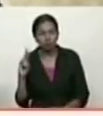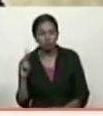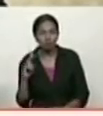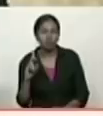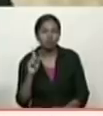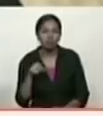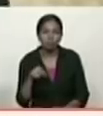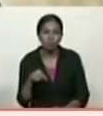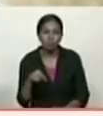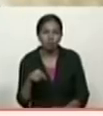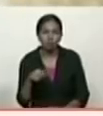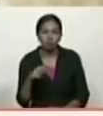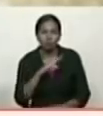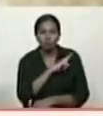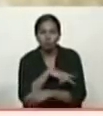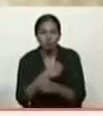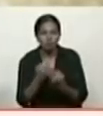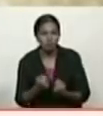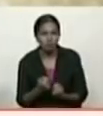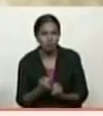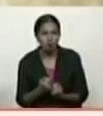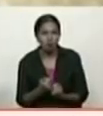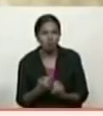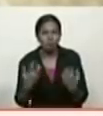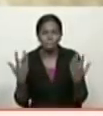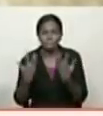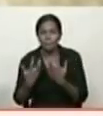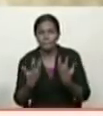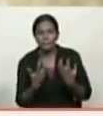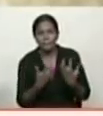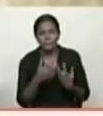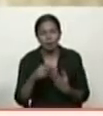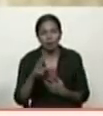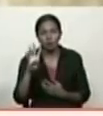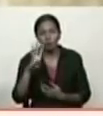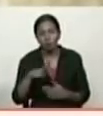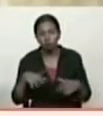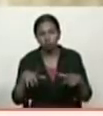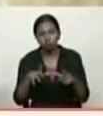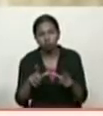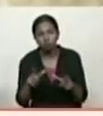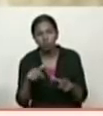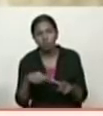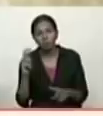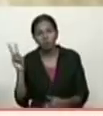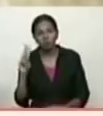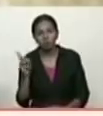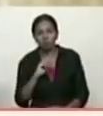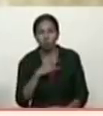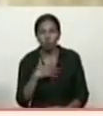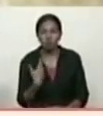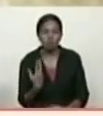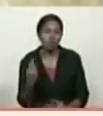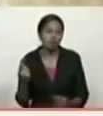es un poder que está en conflicto con los otros 4 poderes en Venezuela, se niega a dialogar cuadrándose de